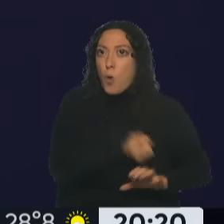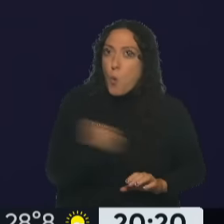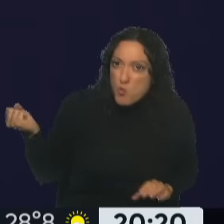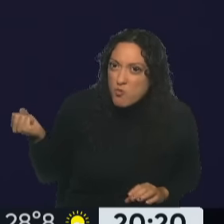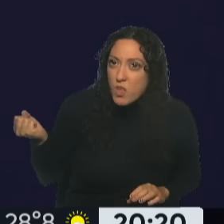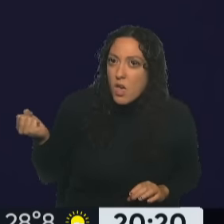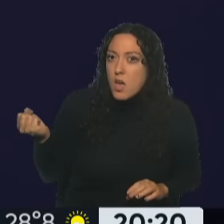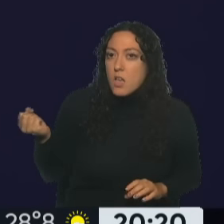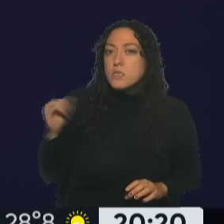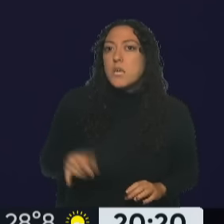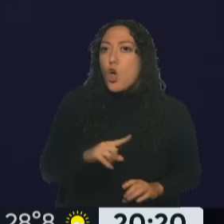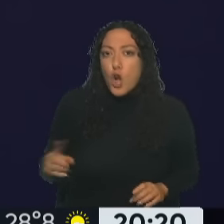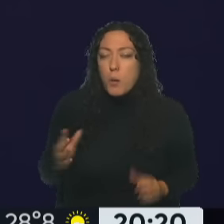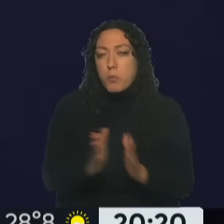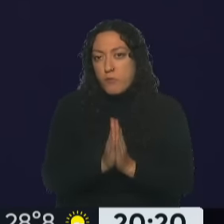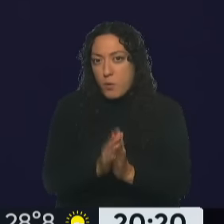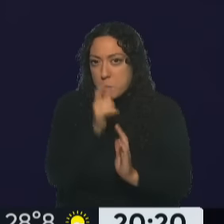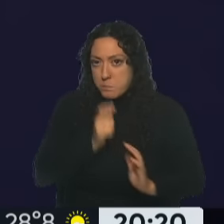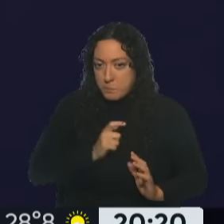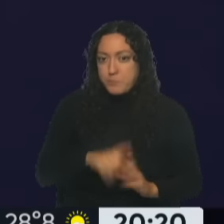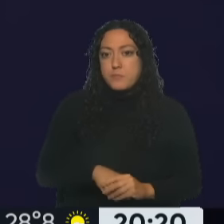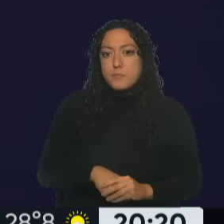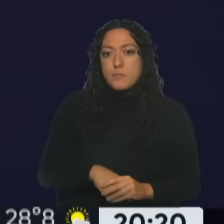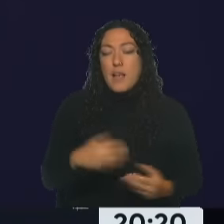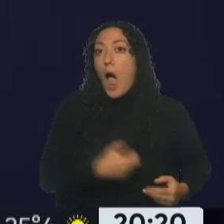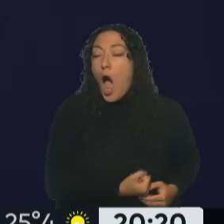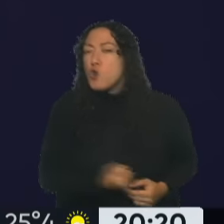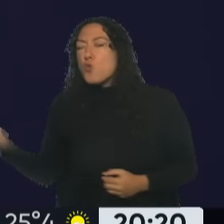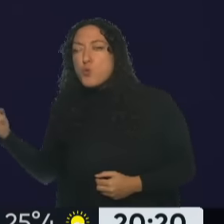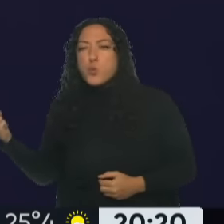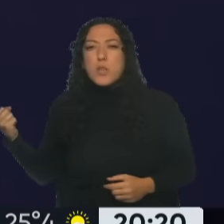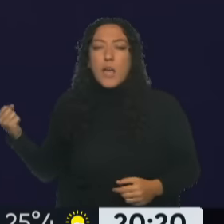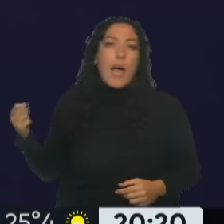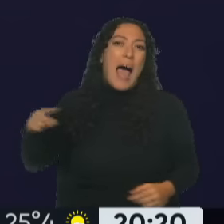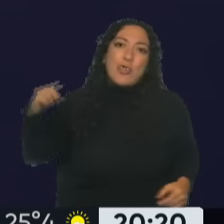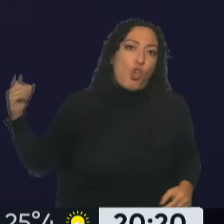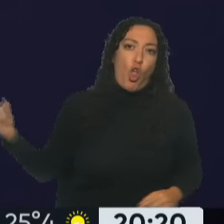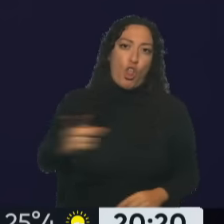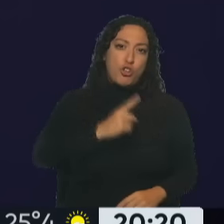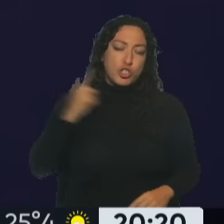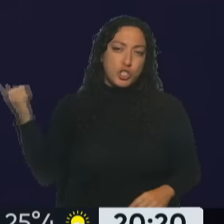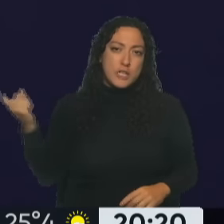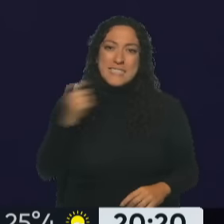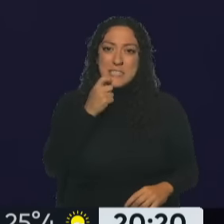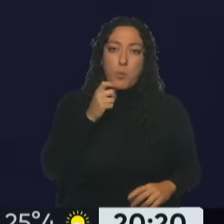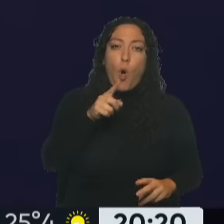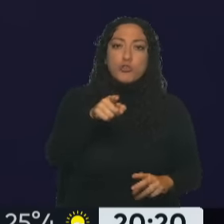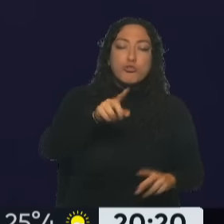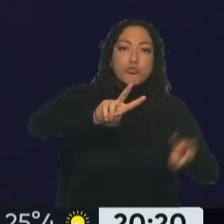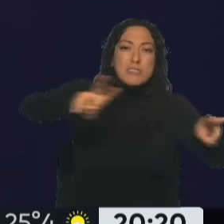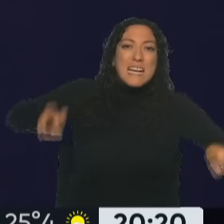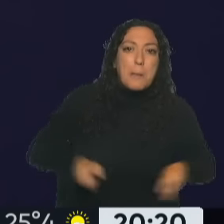profundización del del ajuste va a ser con todos naturalmente si vos tenés menos ingresos